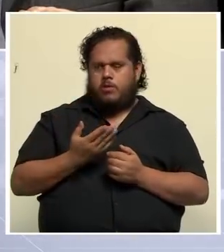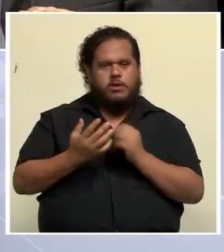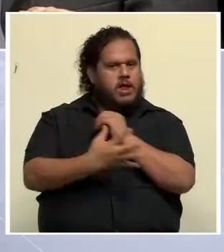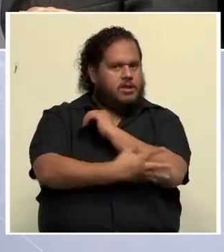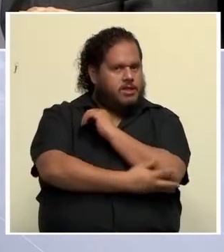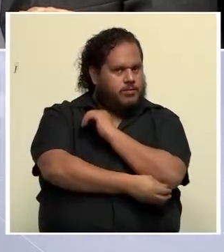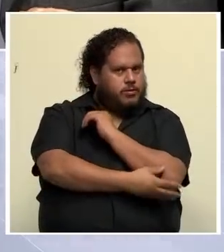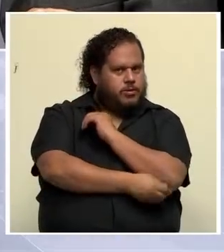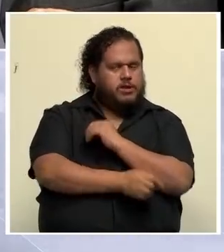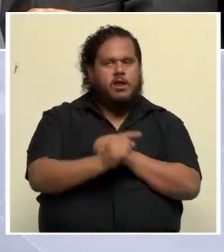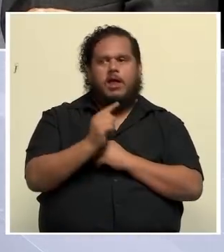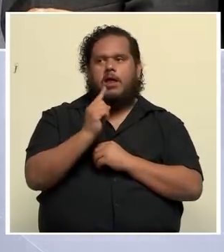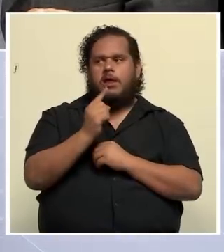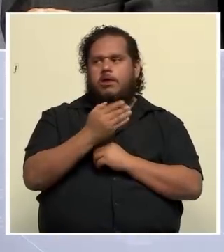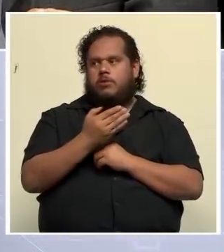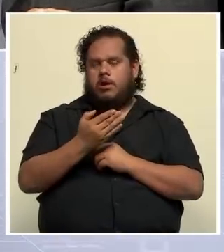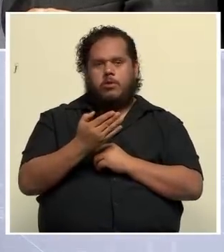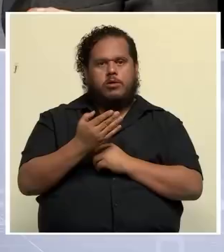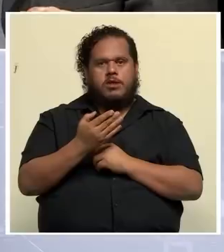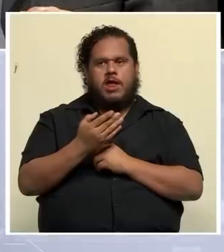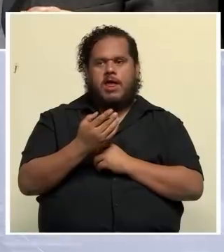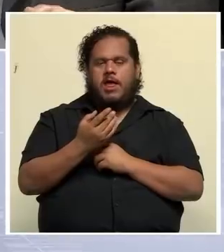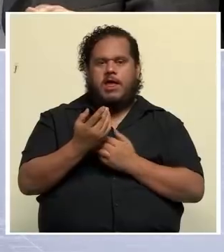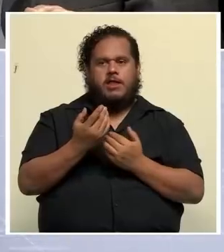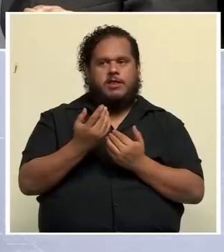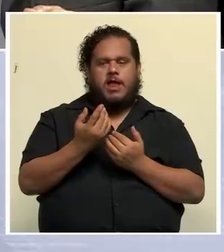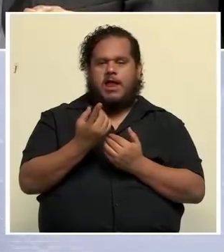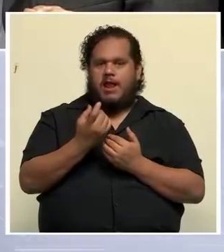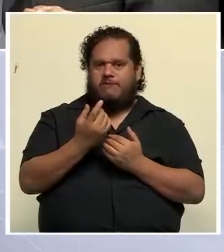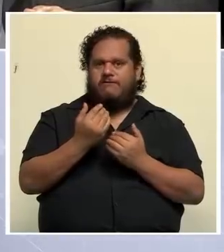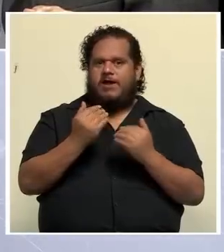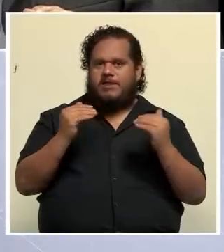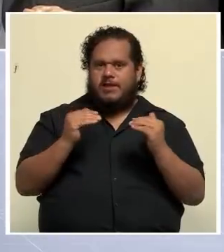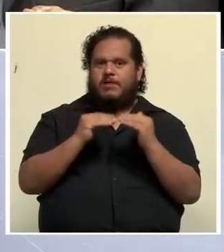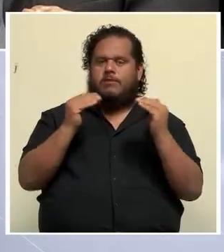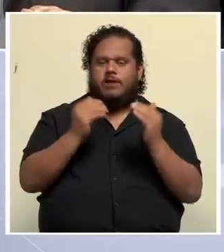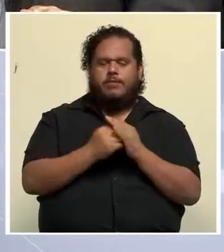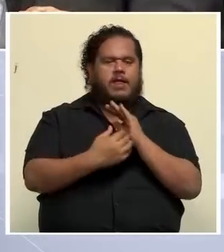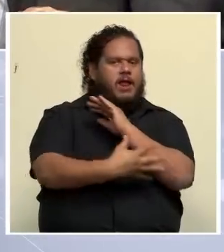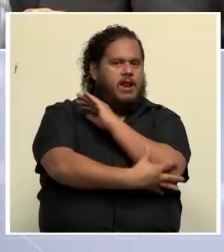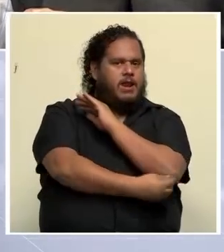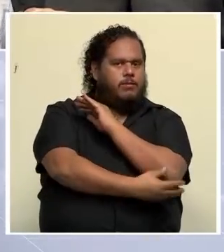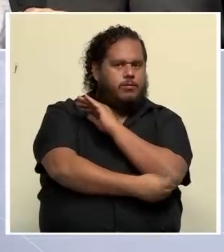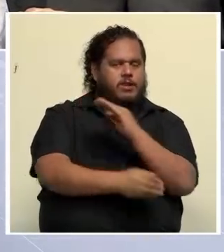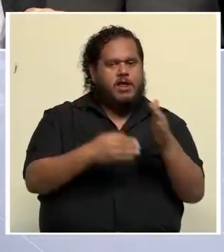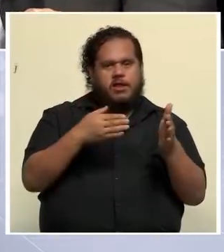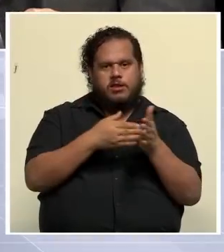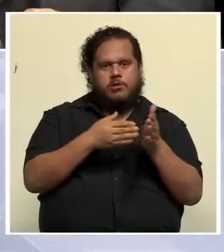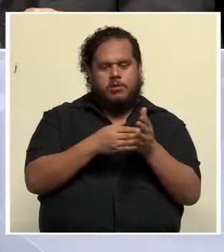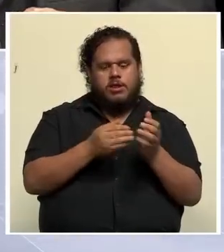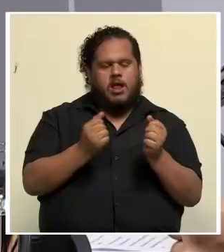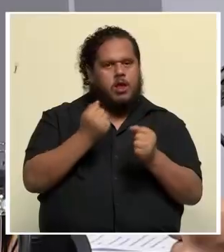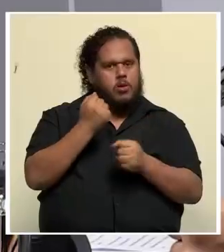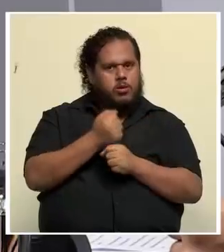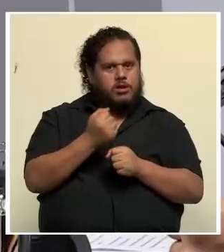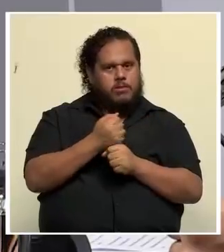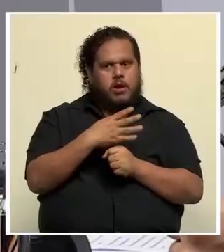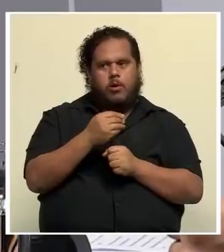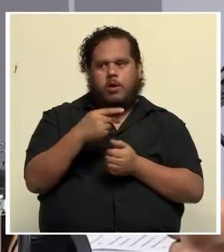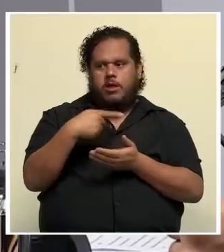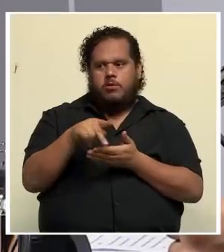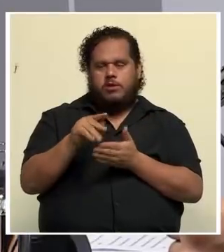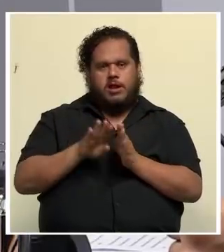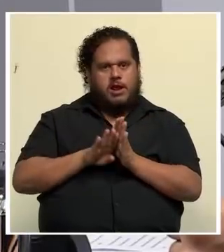y otra cosa es la desigualdad. La pobreza se combate con trabajo y con